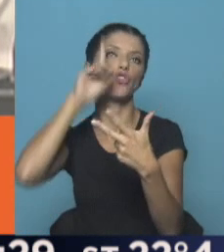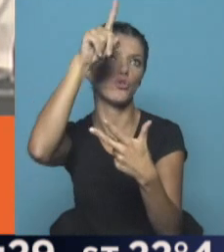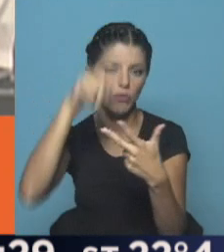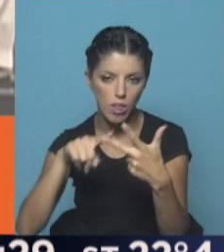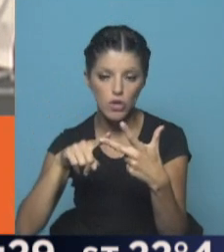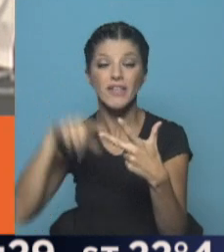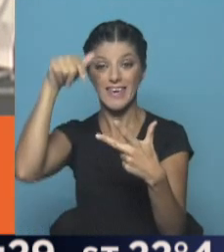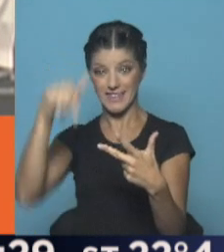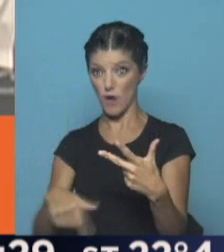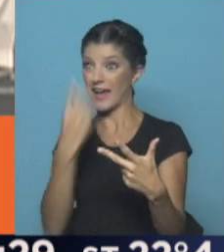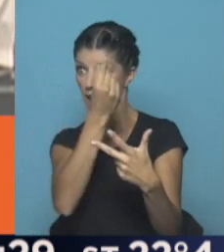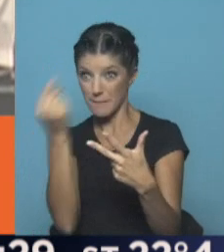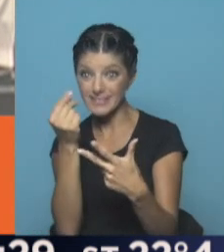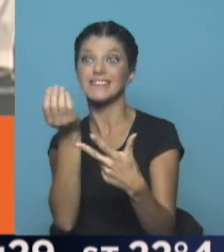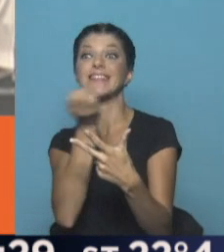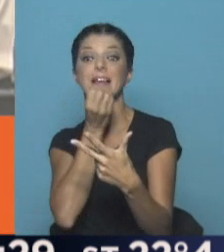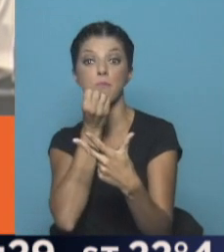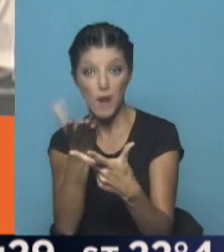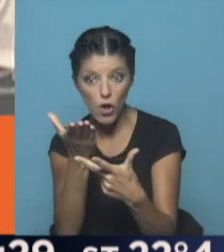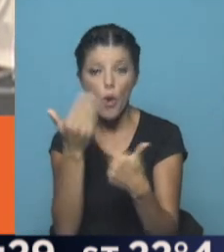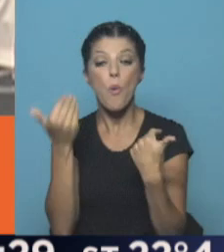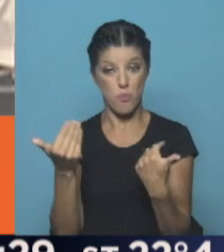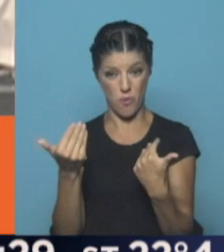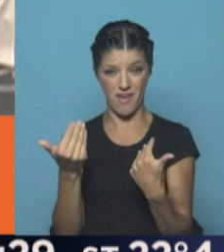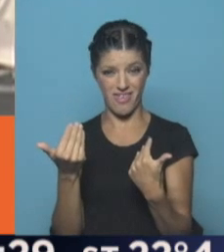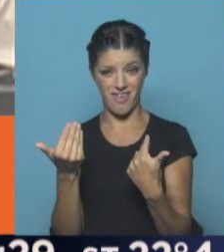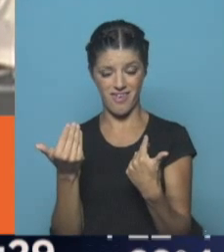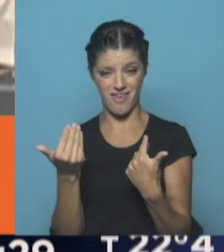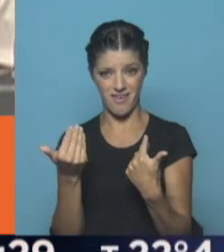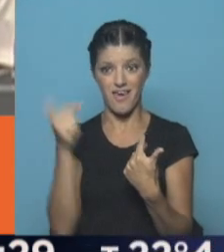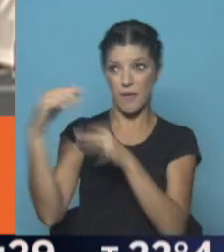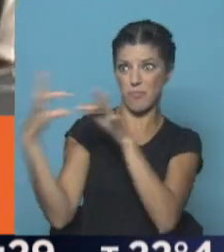una vez declarados los fondos, puede empezar a interactuar con la Argentina.